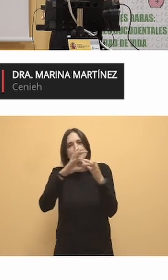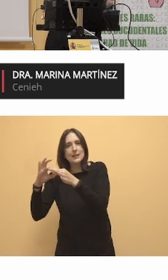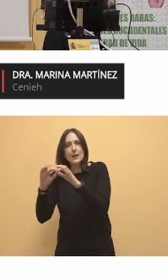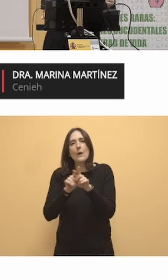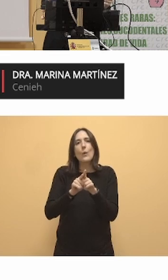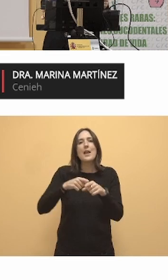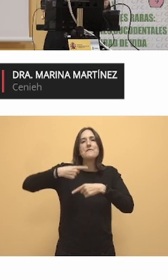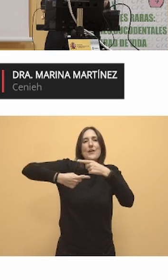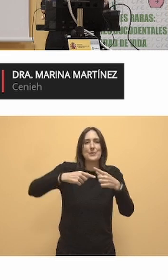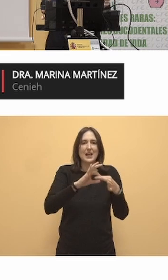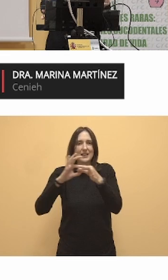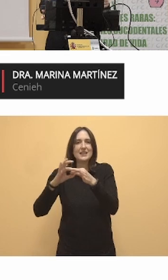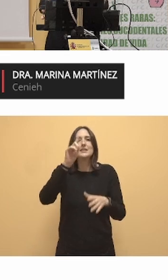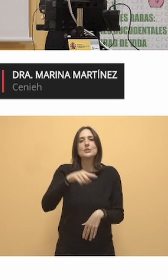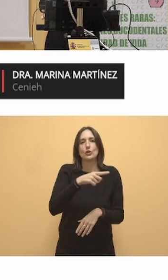parentesco de las especies.